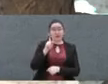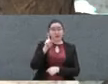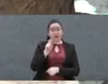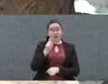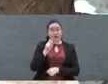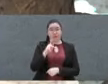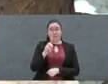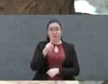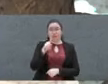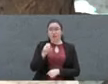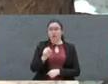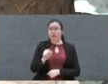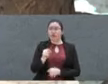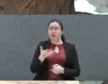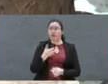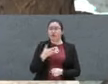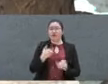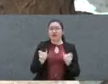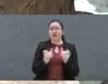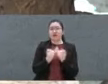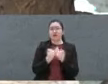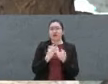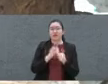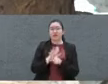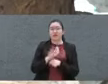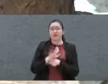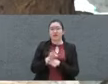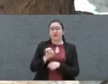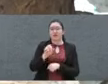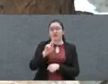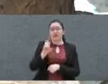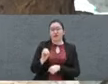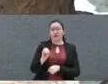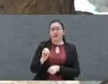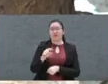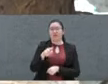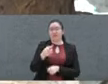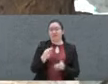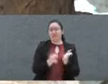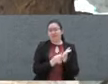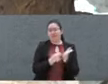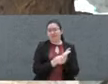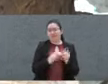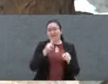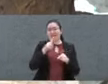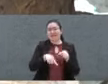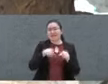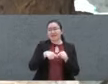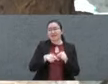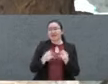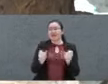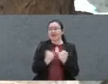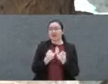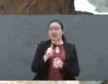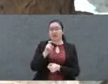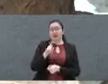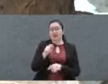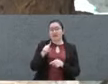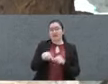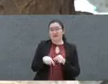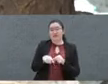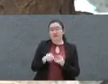pozos también tiene esos elementos de fierro y magnesio que debemos retirar y que es lo que le da color al agua. Pero no es nada más la